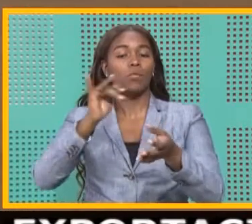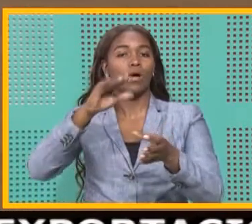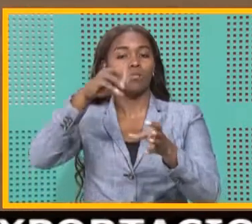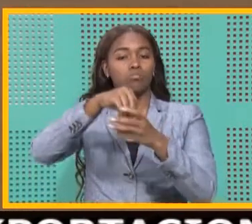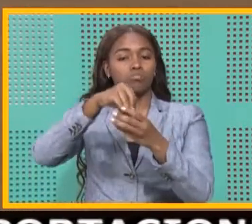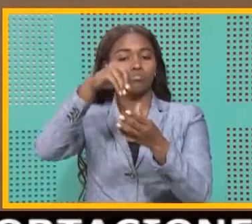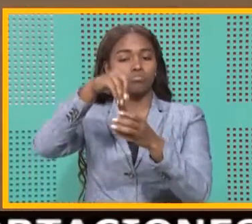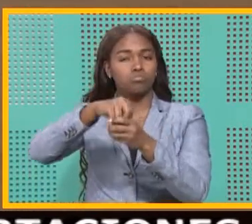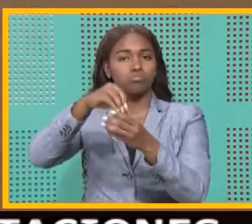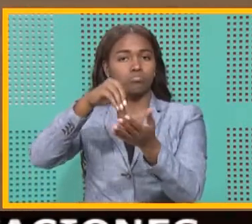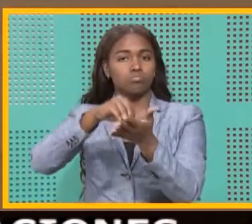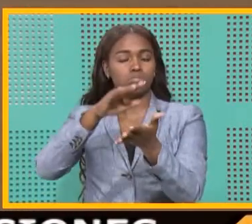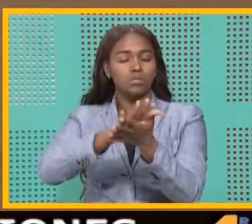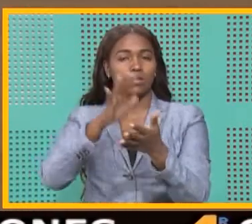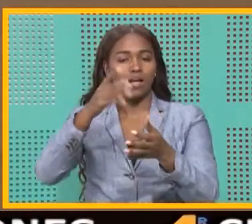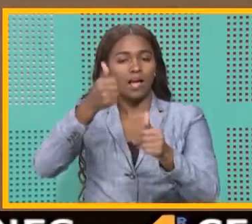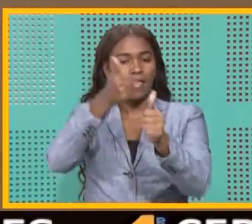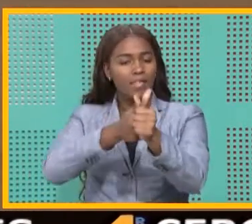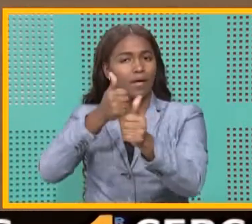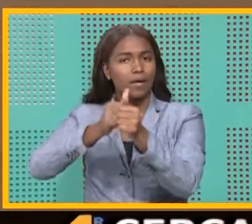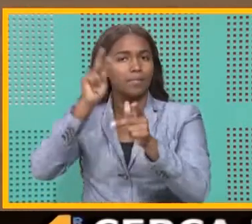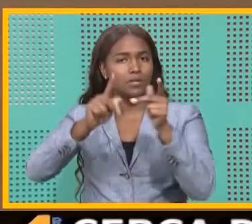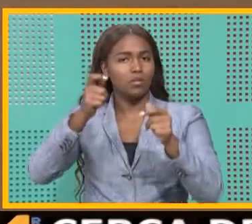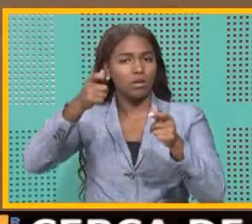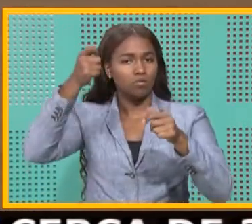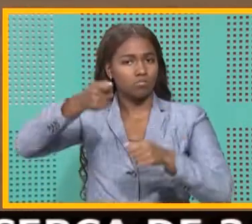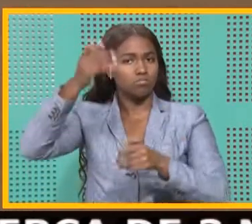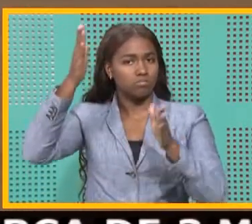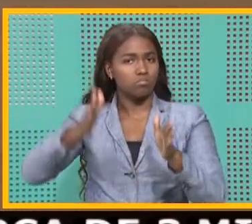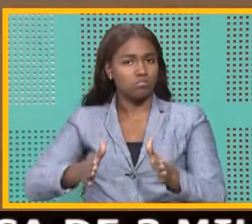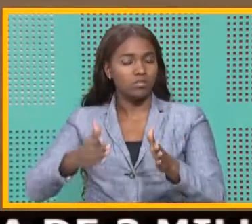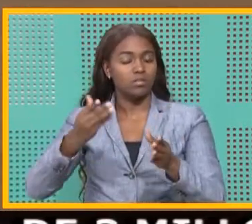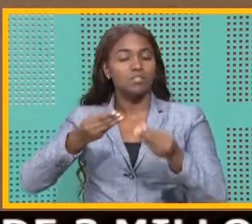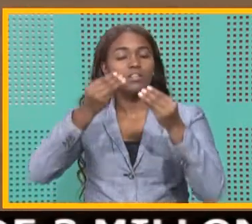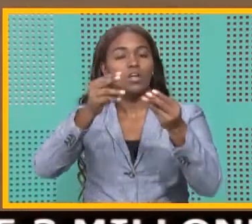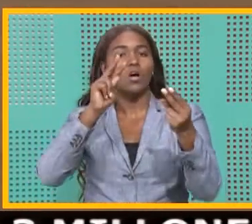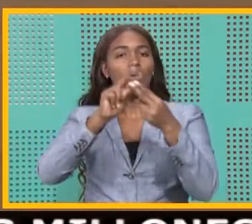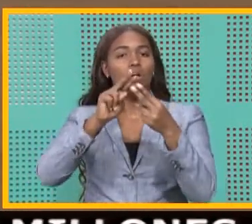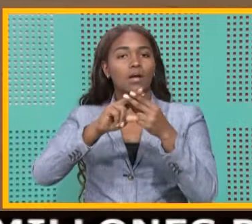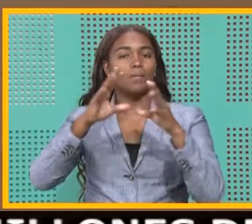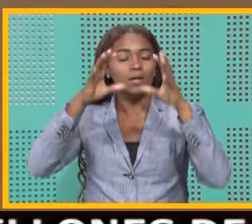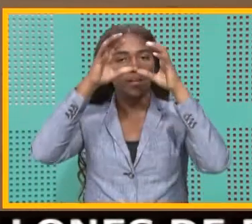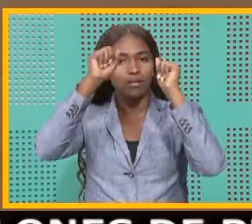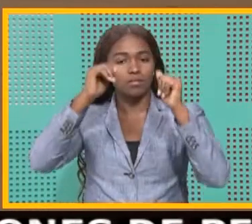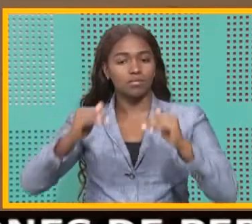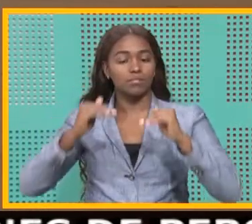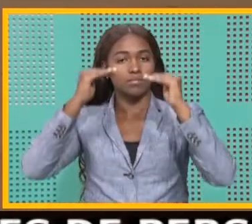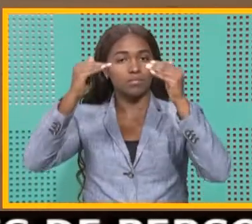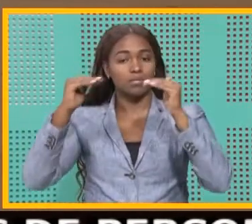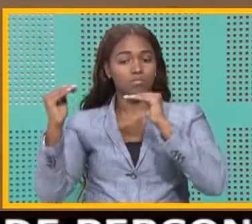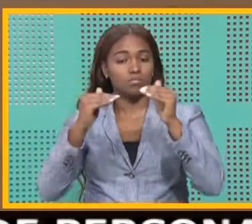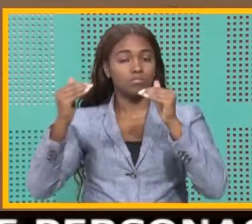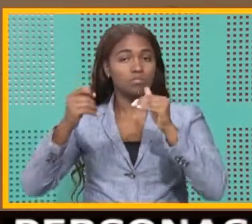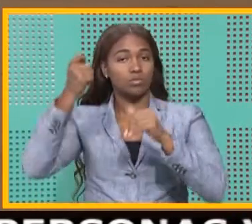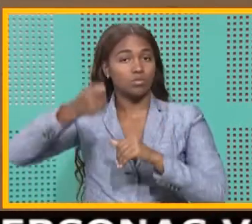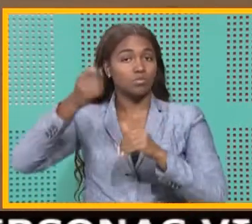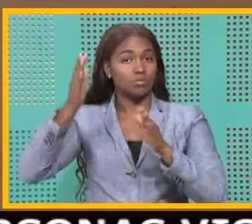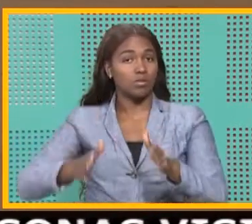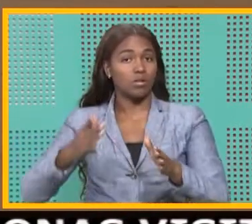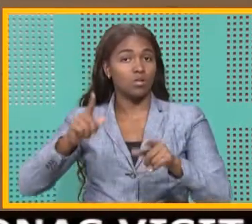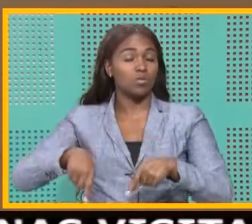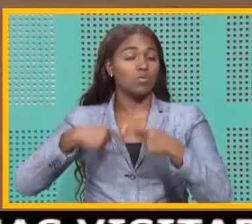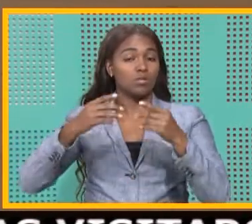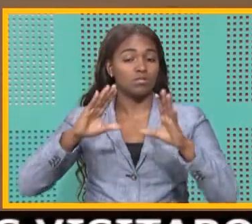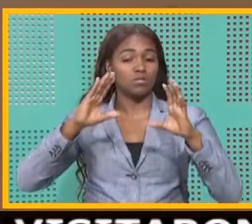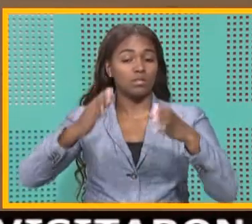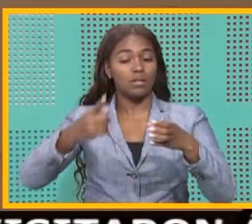expediente de cada jueza o juez. Así lo dio a conocer el presidente de la Suprema Corte de Justicia durante la audiencia solemne